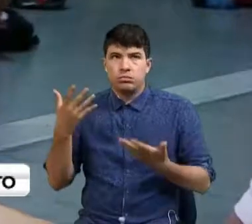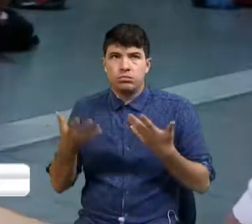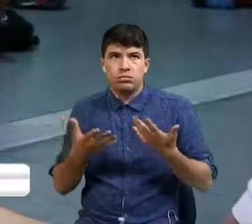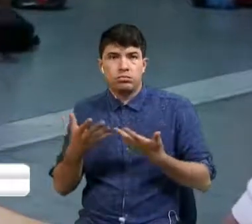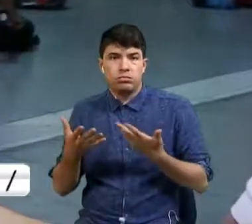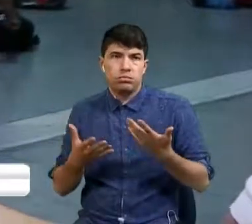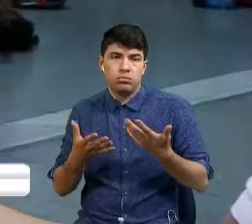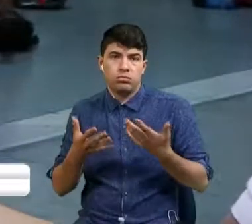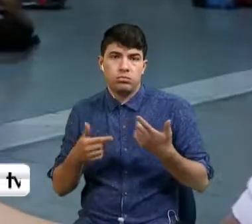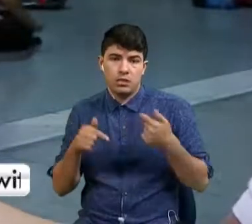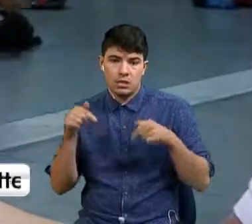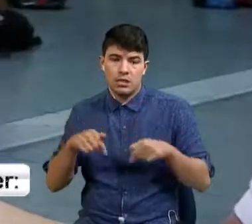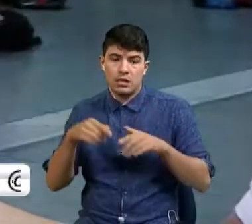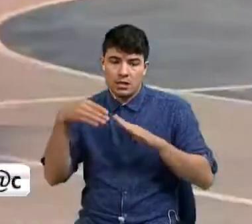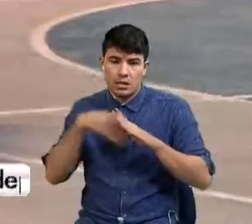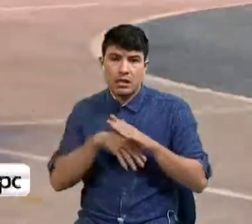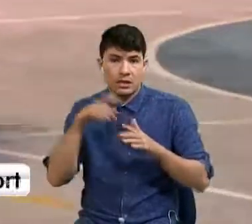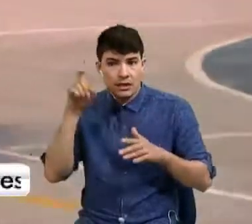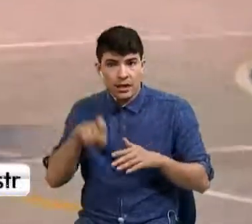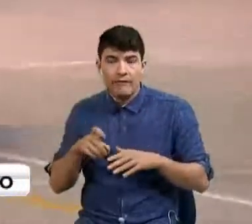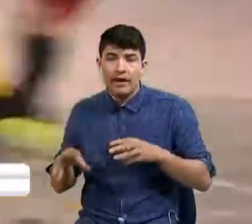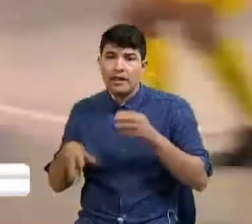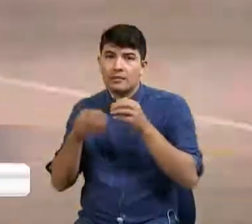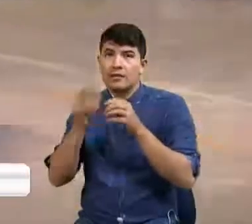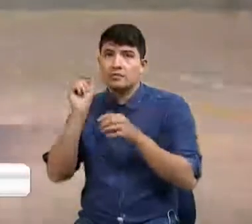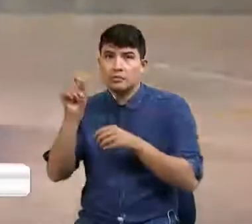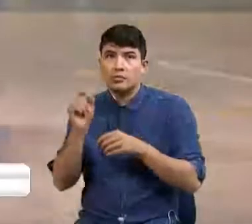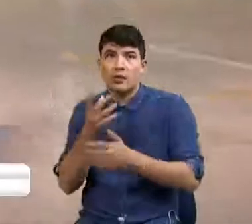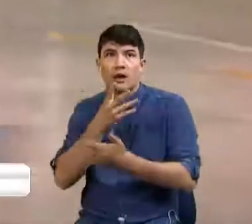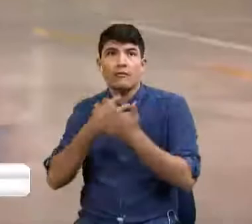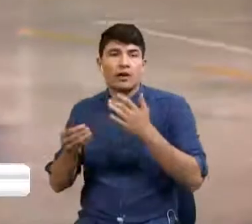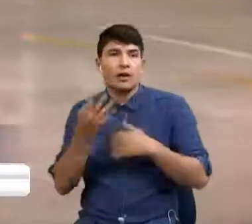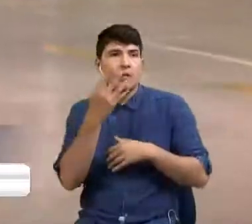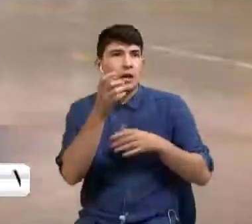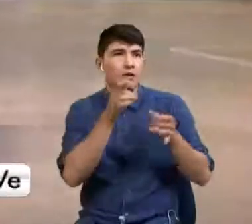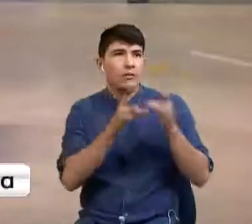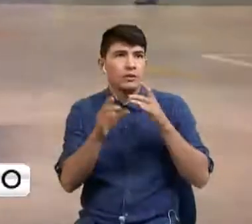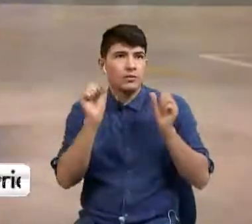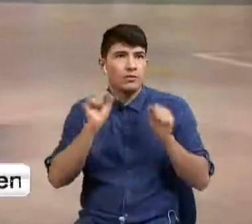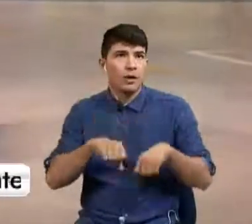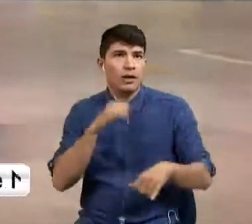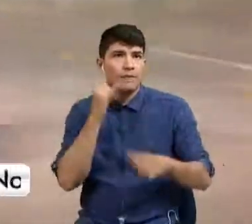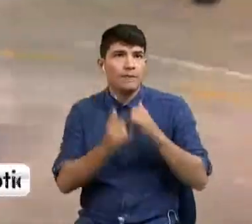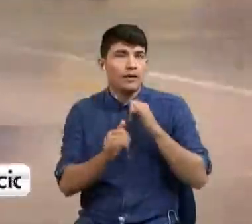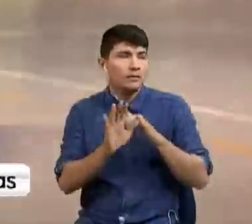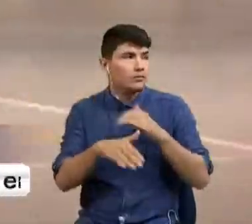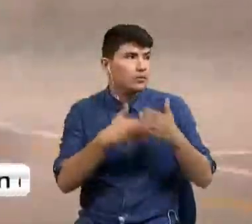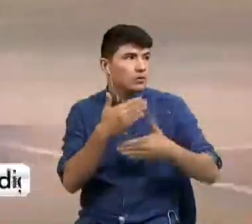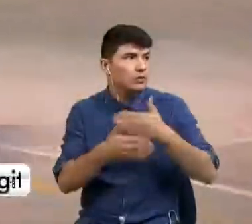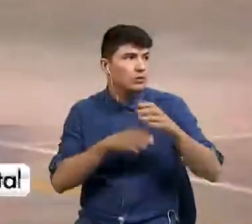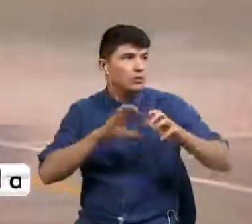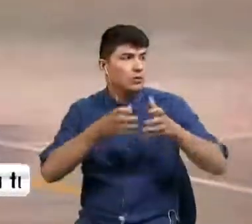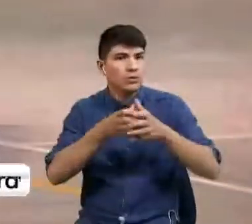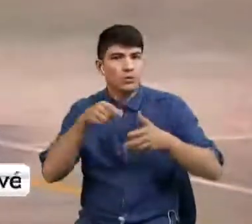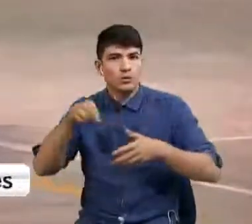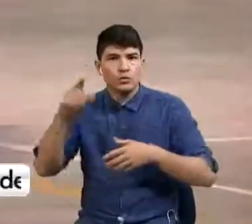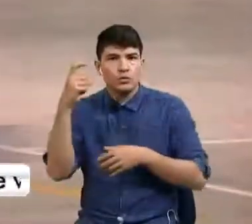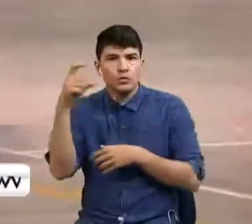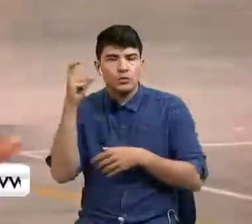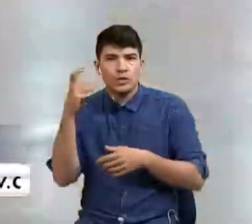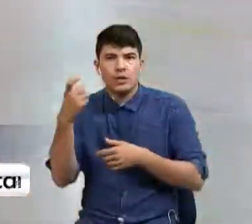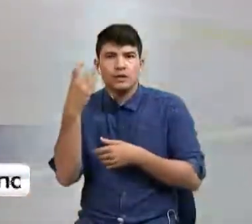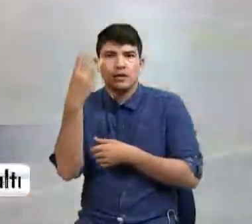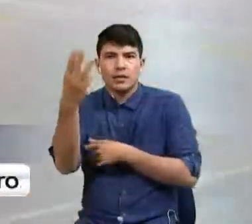hay un secreto pero tenemos que sumar ahora por ver restan cuatro fechas para que termine la fase de grupos los motilones afrontarán tres